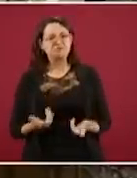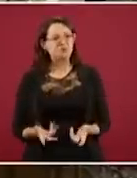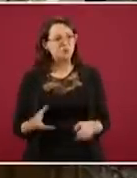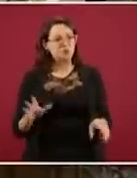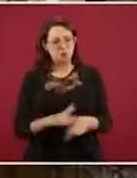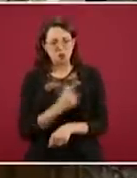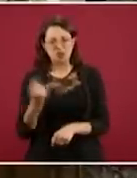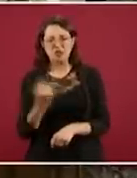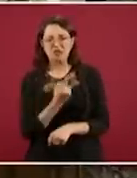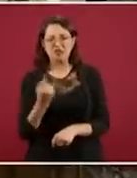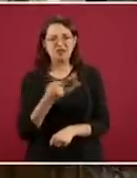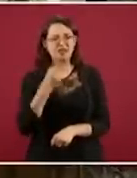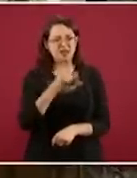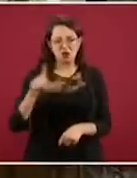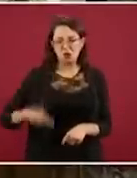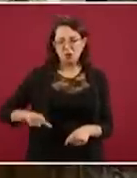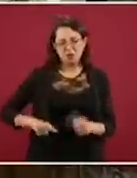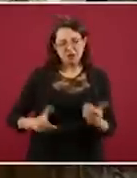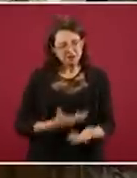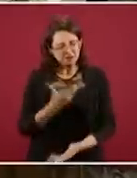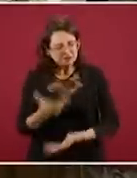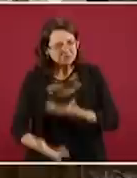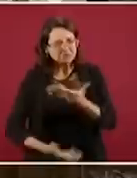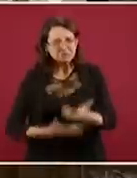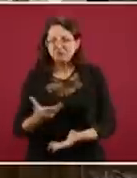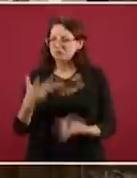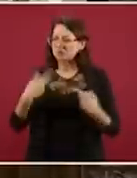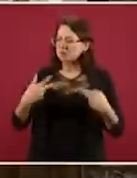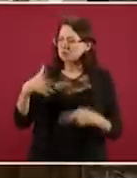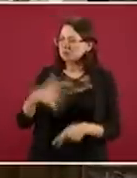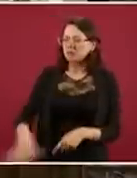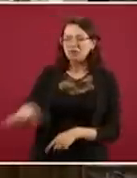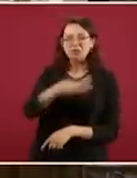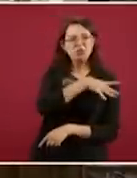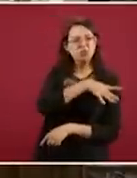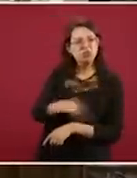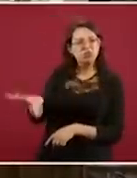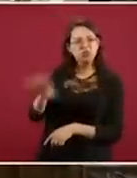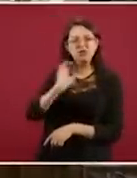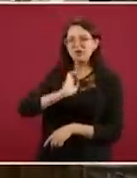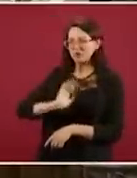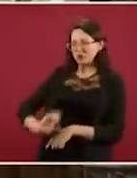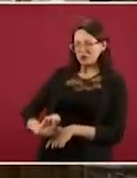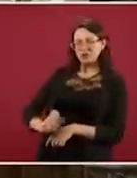desprecio del servidor público a los ciudadanos, al pueblo,